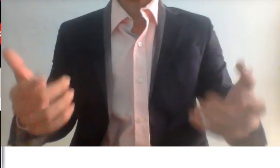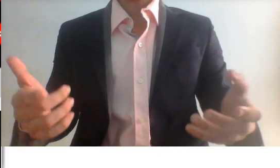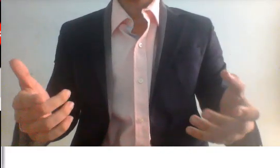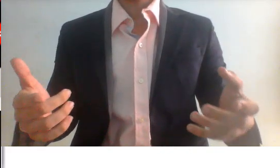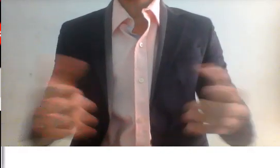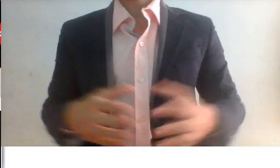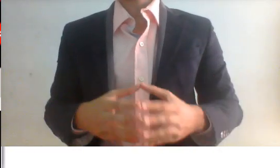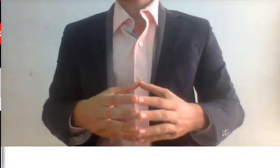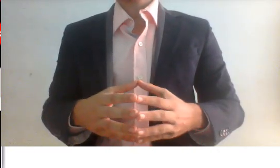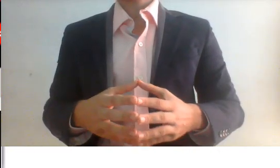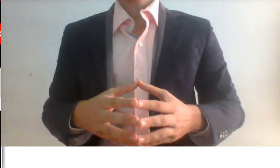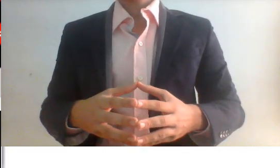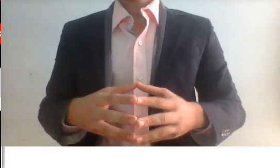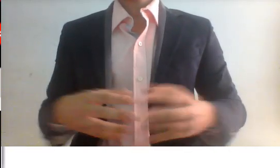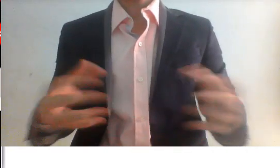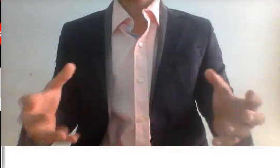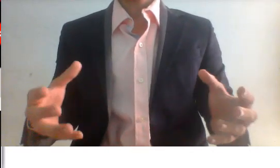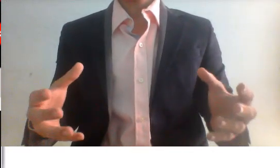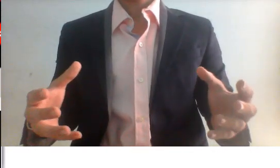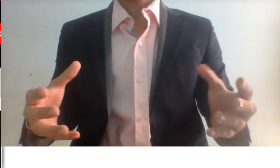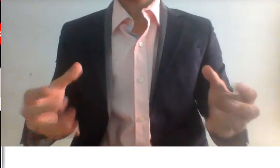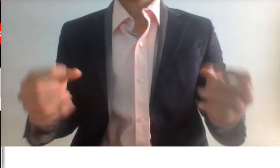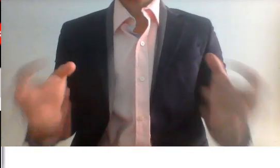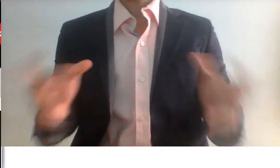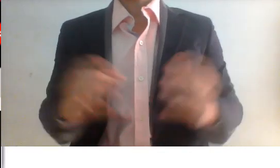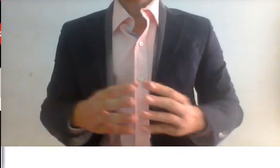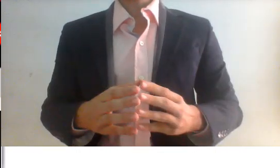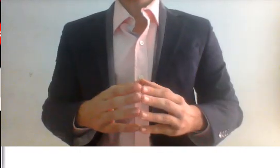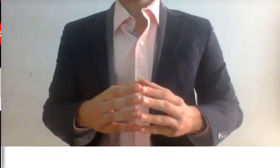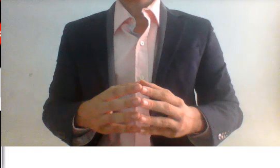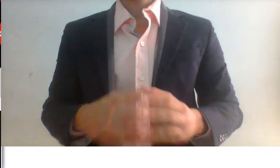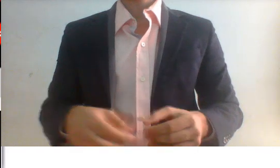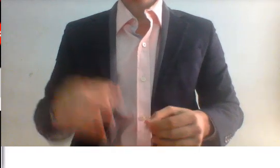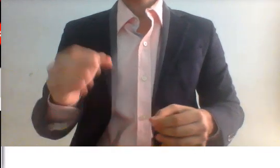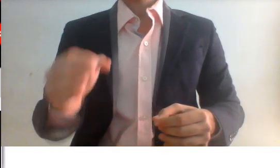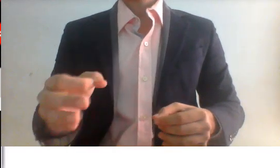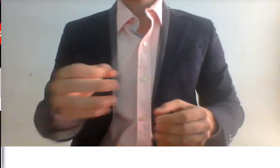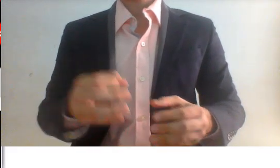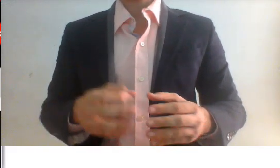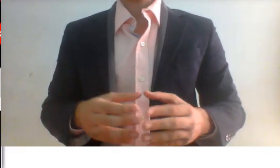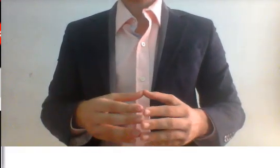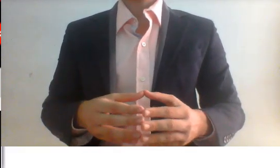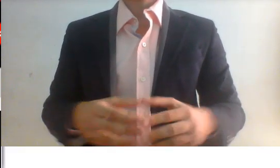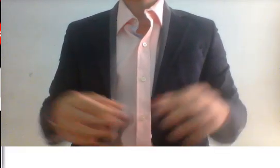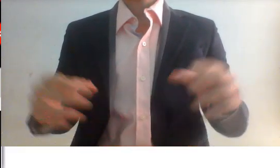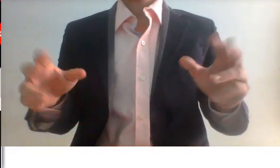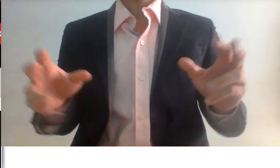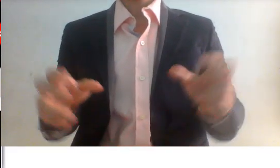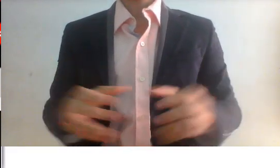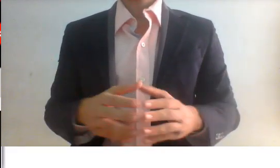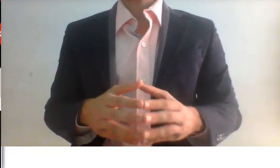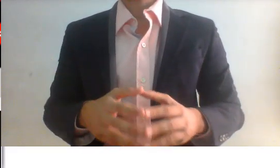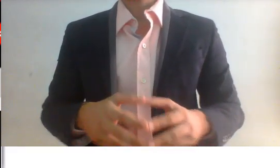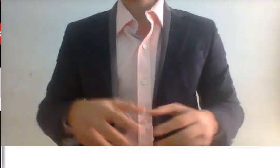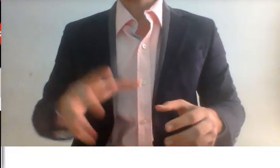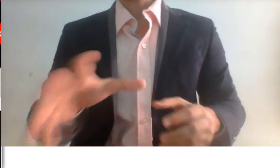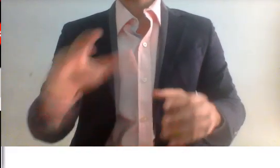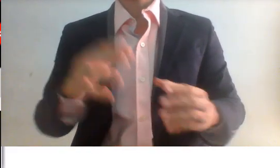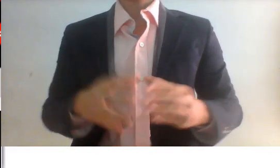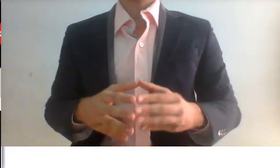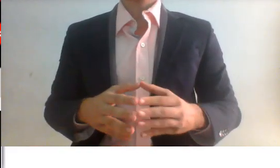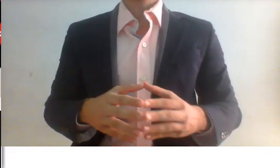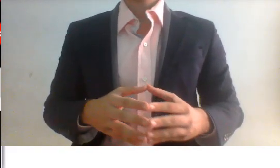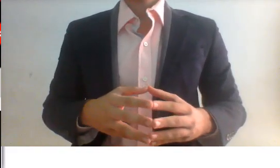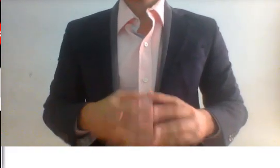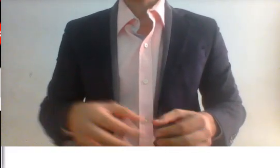llegaron gobiernos como Movimiento Ciudadano, que solamente eran: ok, tenemos los fideicomisos, vamos a justificar gastos y decir que se gastaron